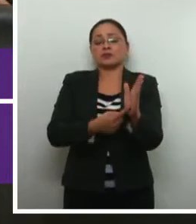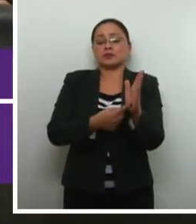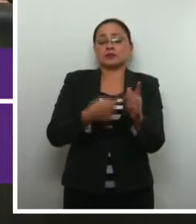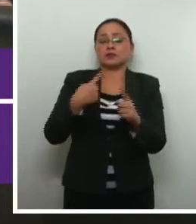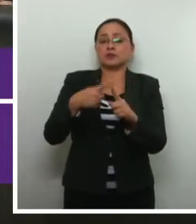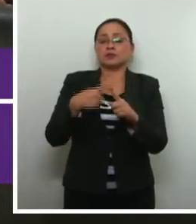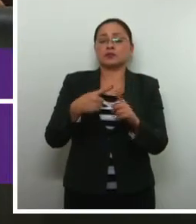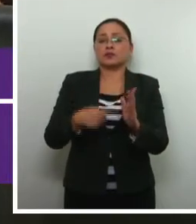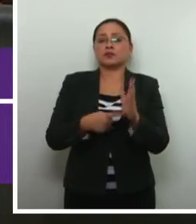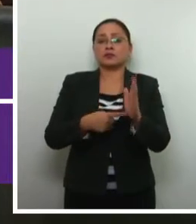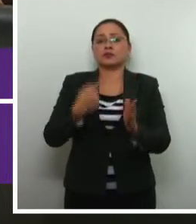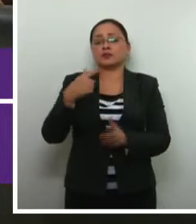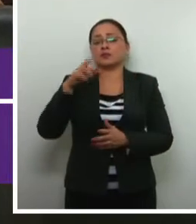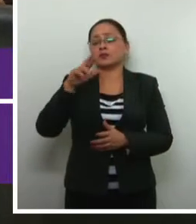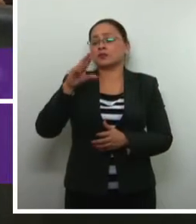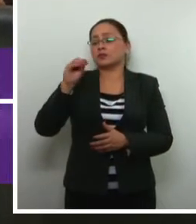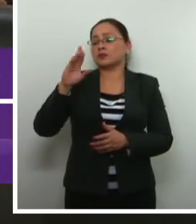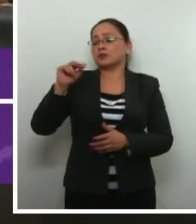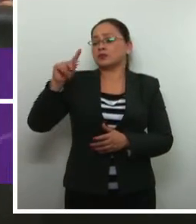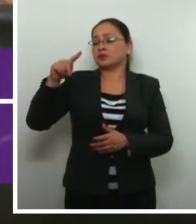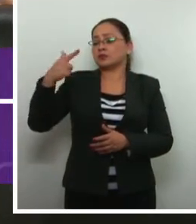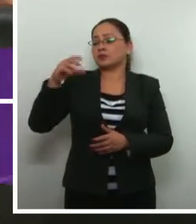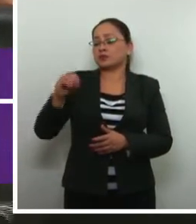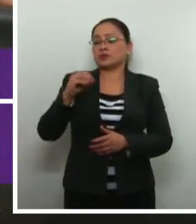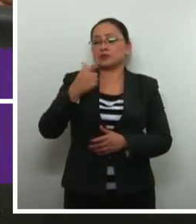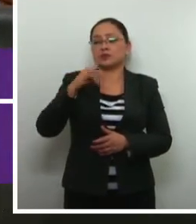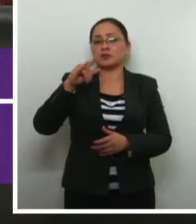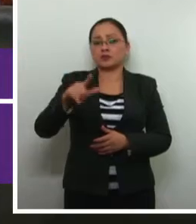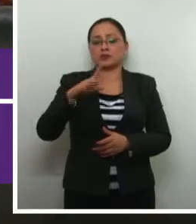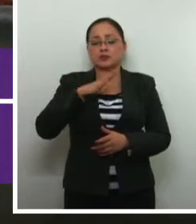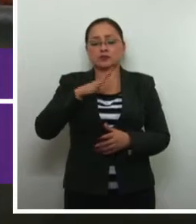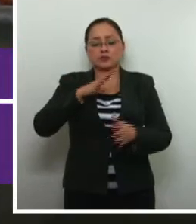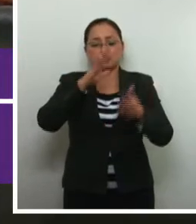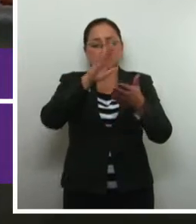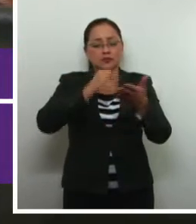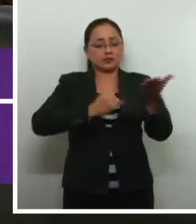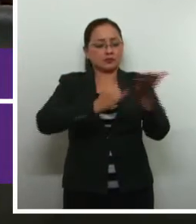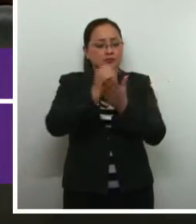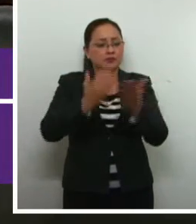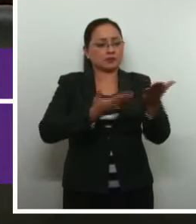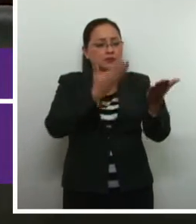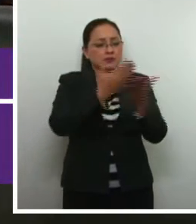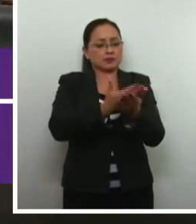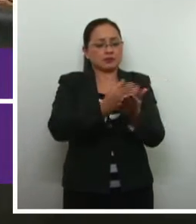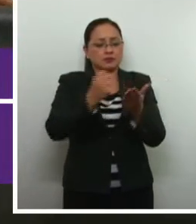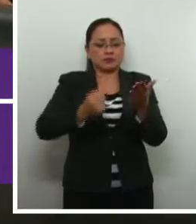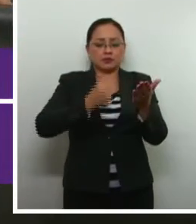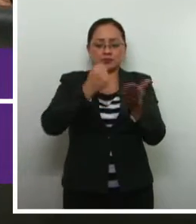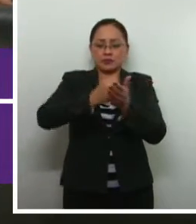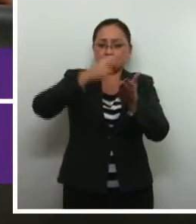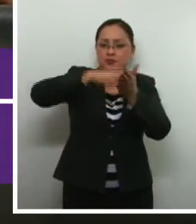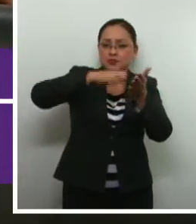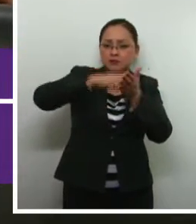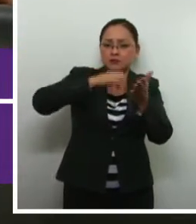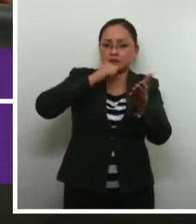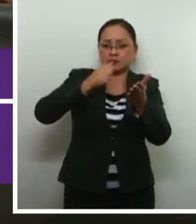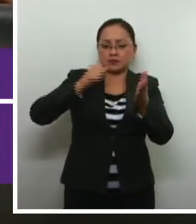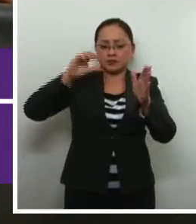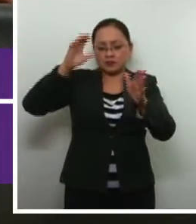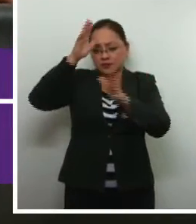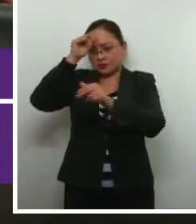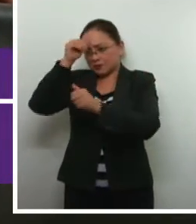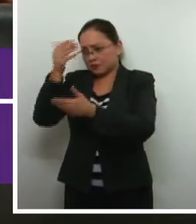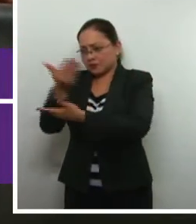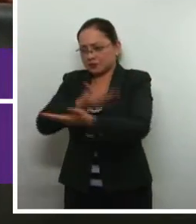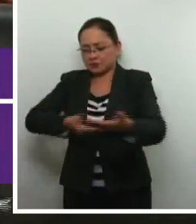diputado Roberto Gil se basan en una redacción del dictamen que no fue modificada en este consenso de